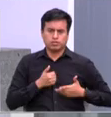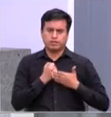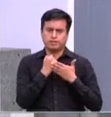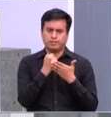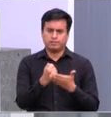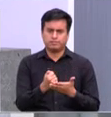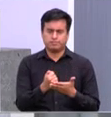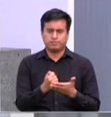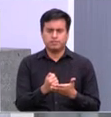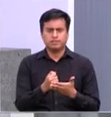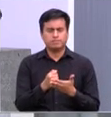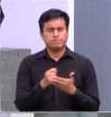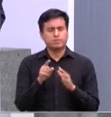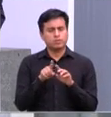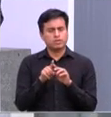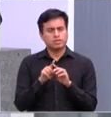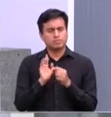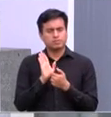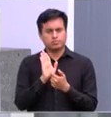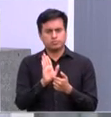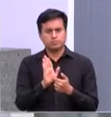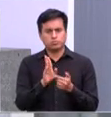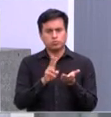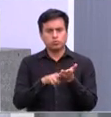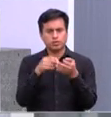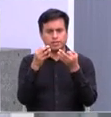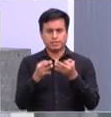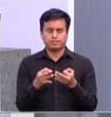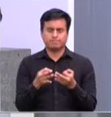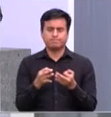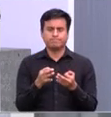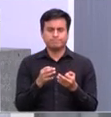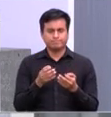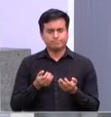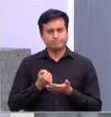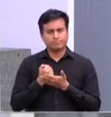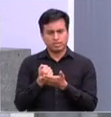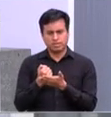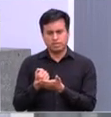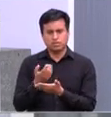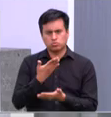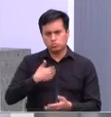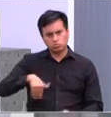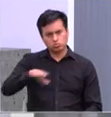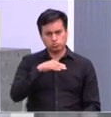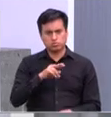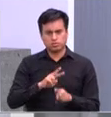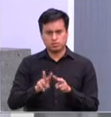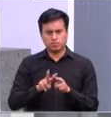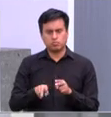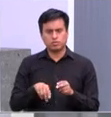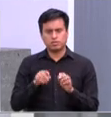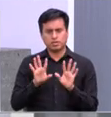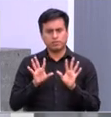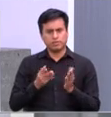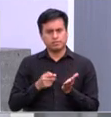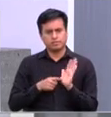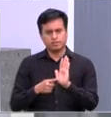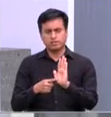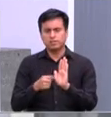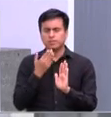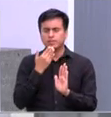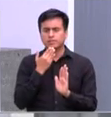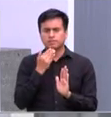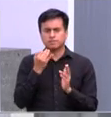solidaridad, que es la expresión concreta de la caridad que estamos todos llamados a poner en evidencia y